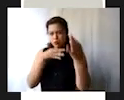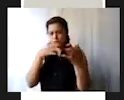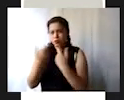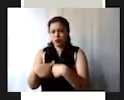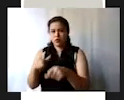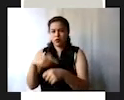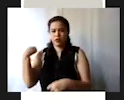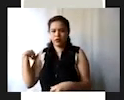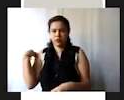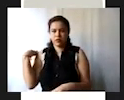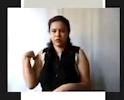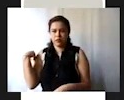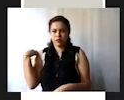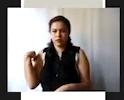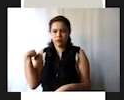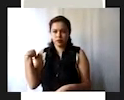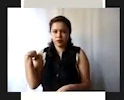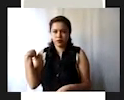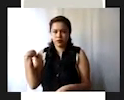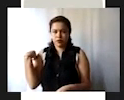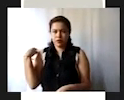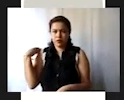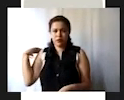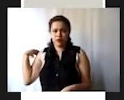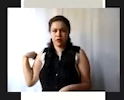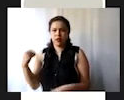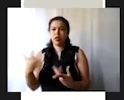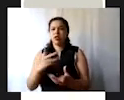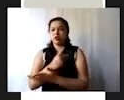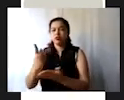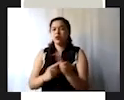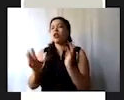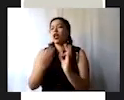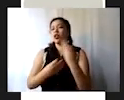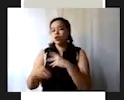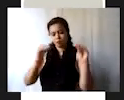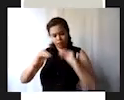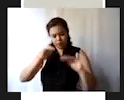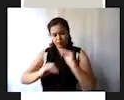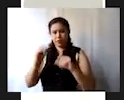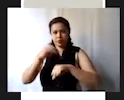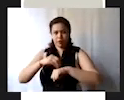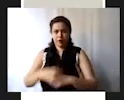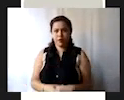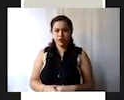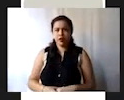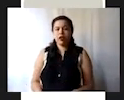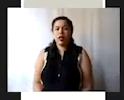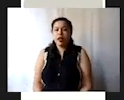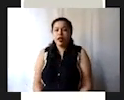sociales, en sus programas ya están teniendo contemplado todo esto. Y bueno, si no hay